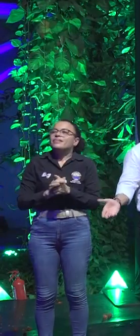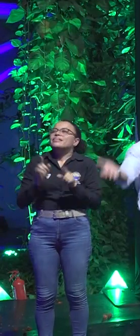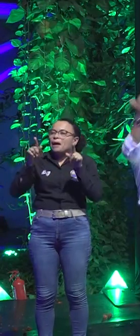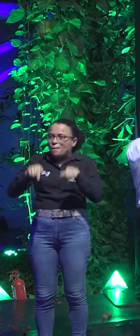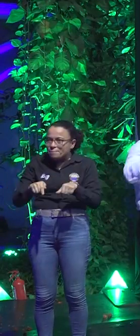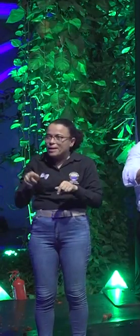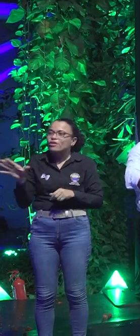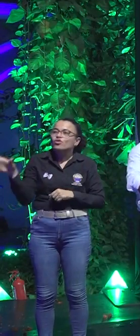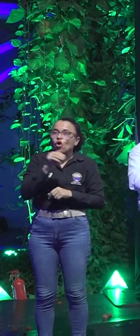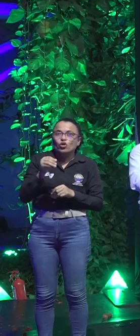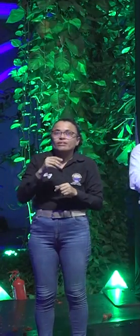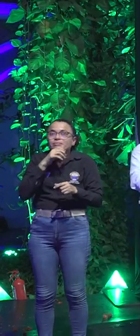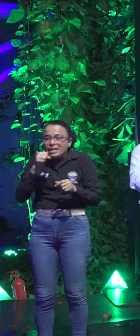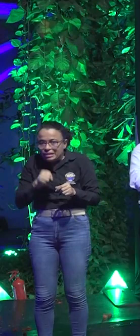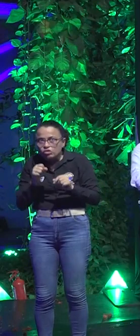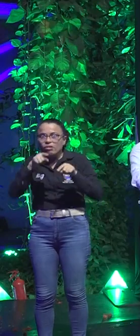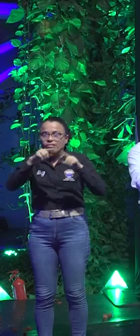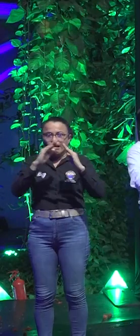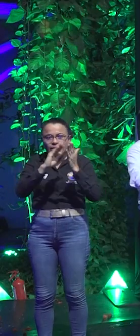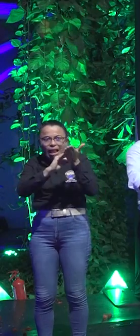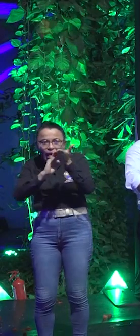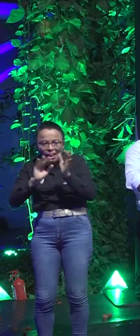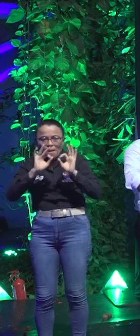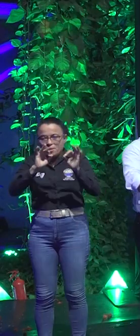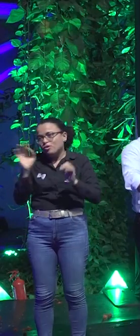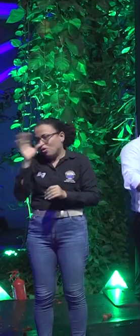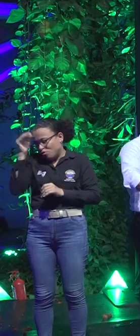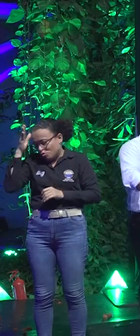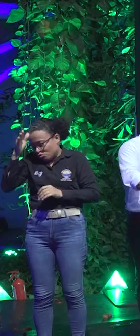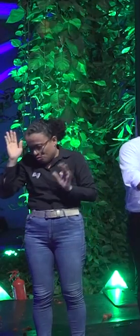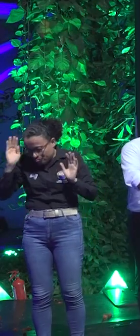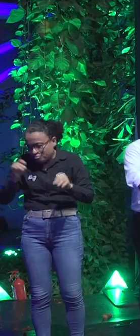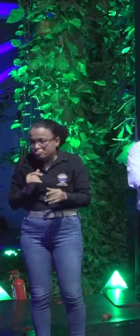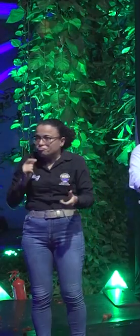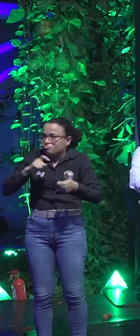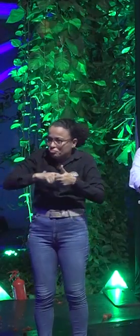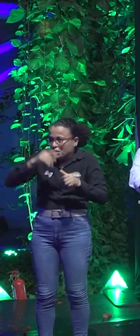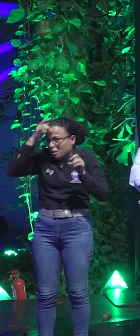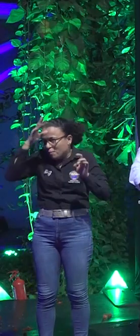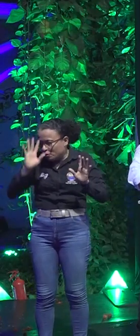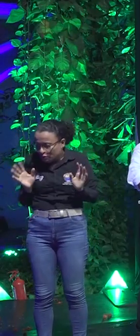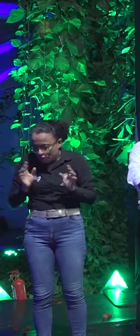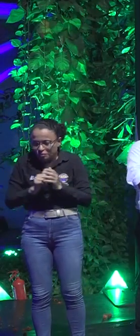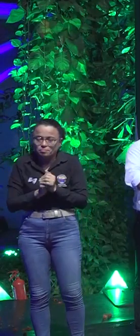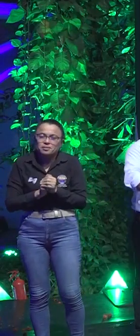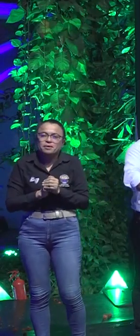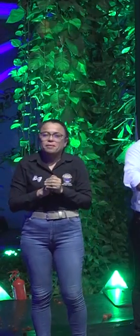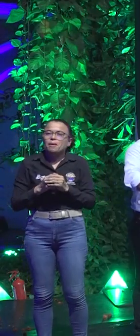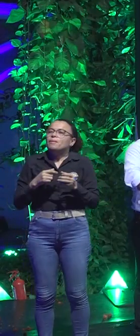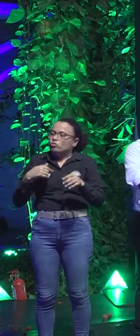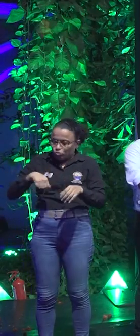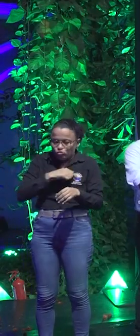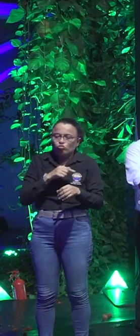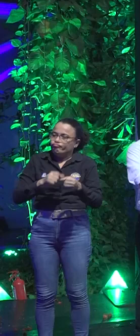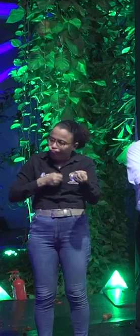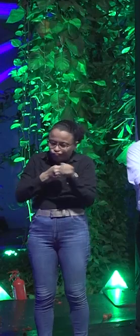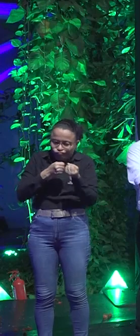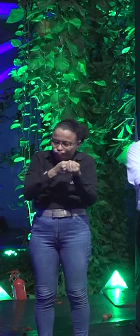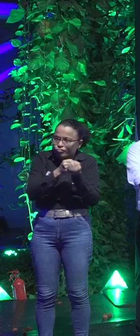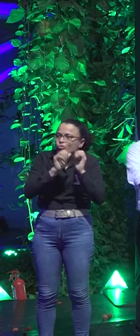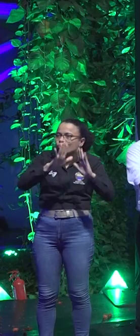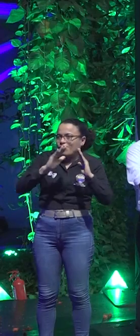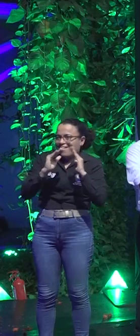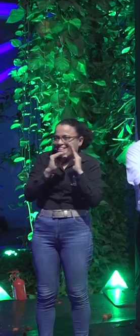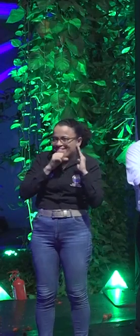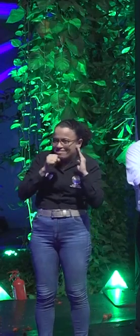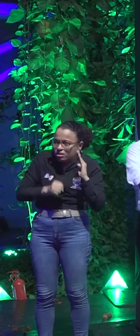allá vamos todos, todo el mundo quiere irse para allá. Bueno, fue nuestro aporte, una medida indirecta, pero vamos a seguir ayudándolos. Porque eso es